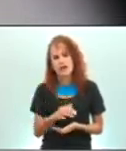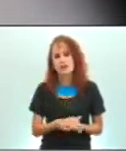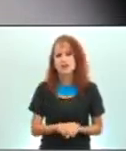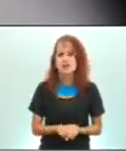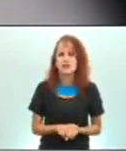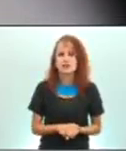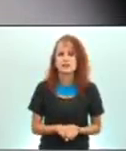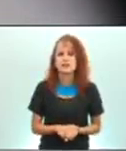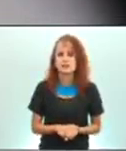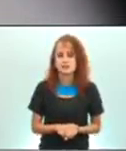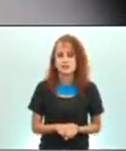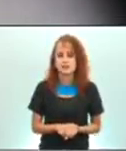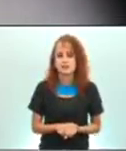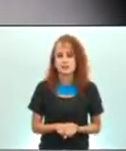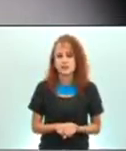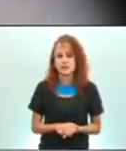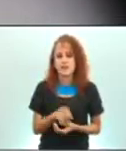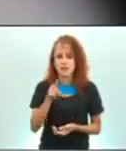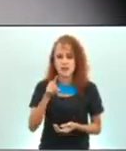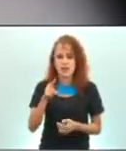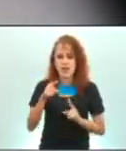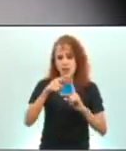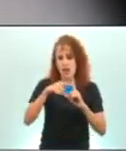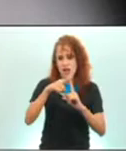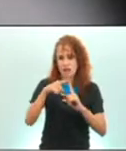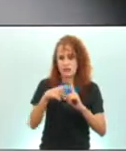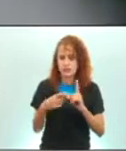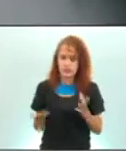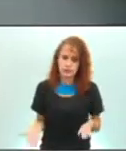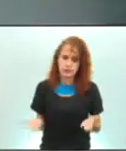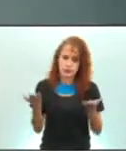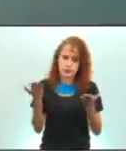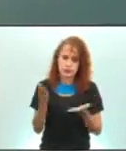que la retornan a la Tierra, haciendo mayor el calentamiento.